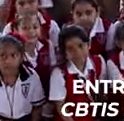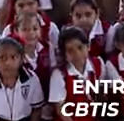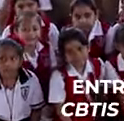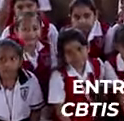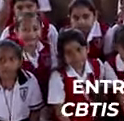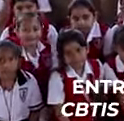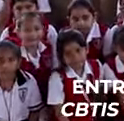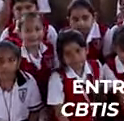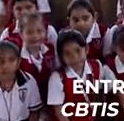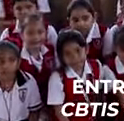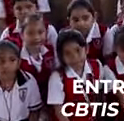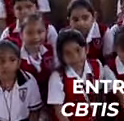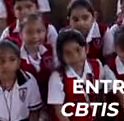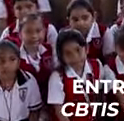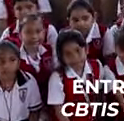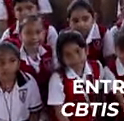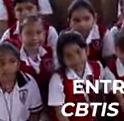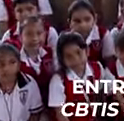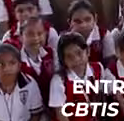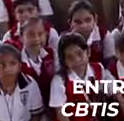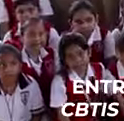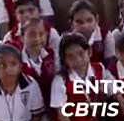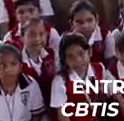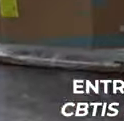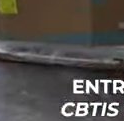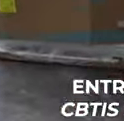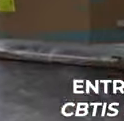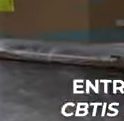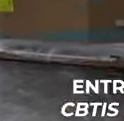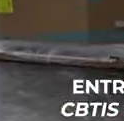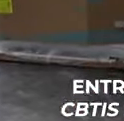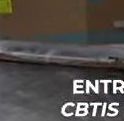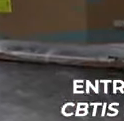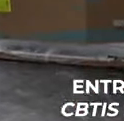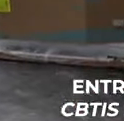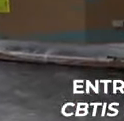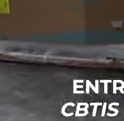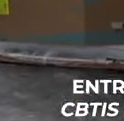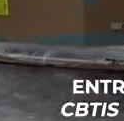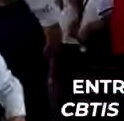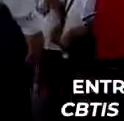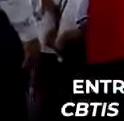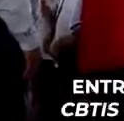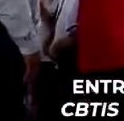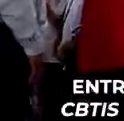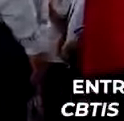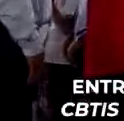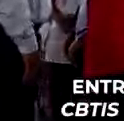De este compromiso de nuestro presidente nacional.